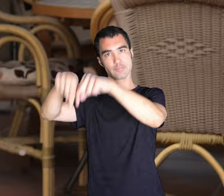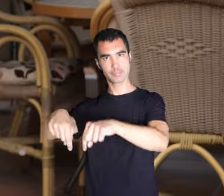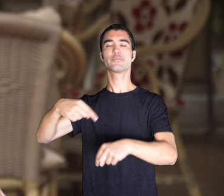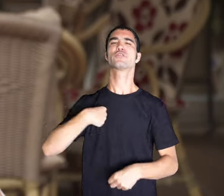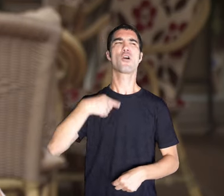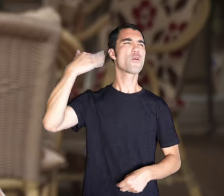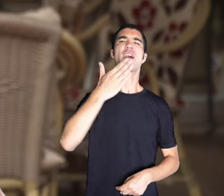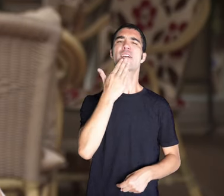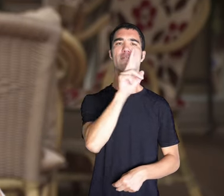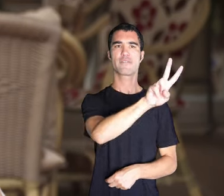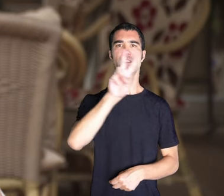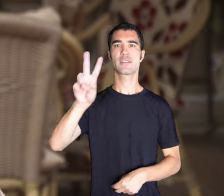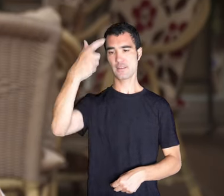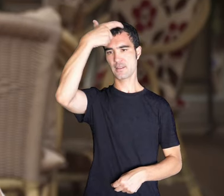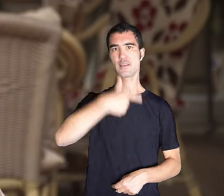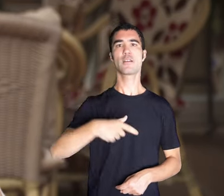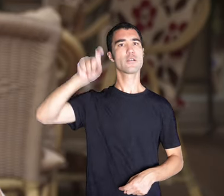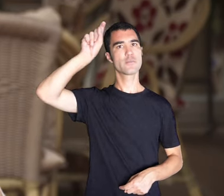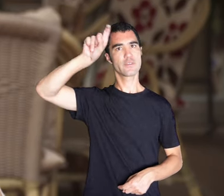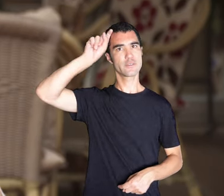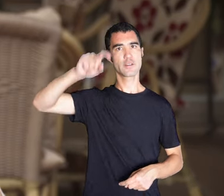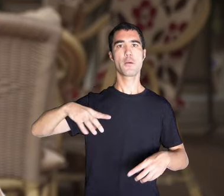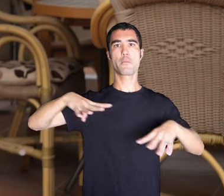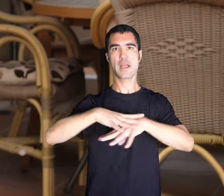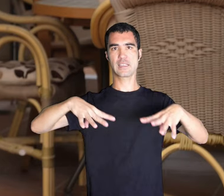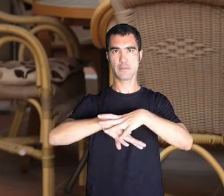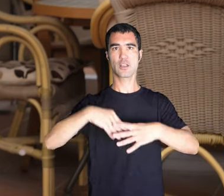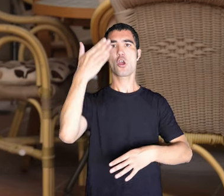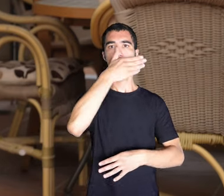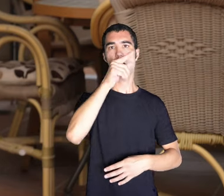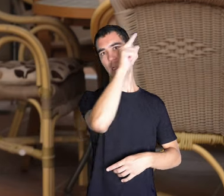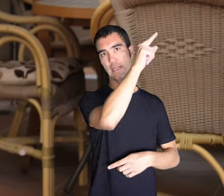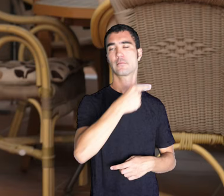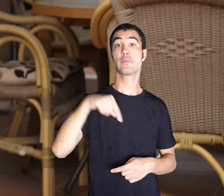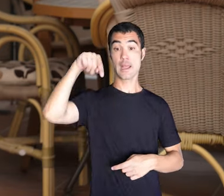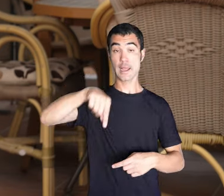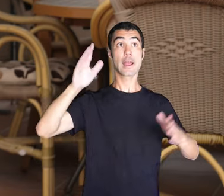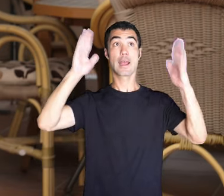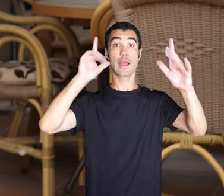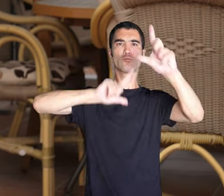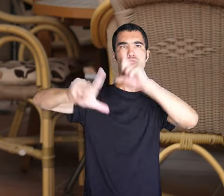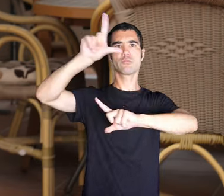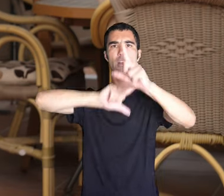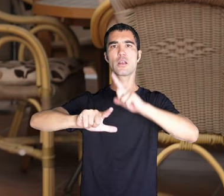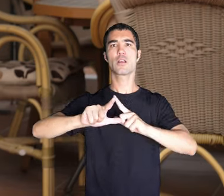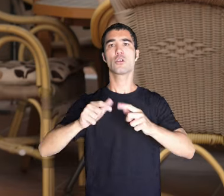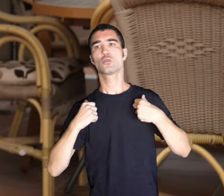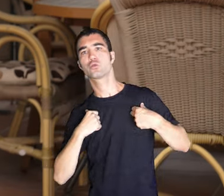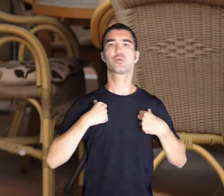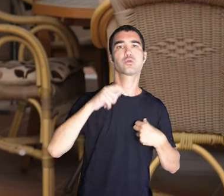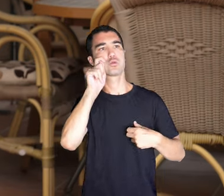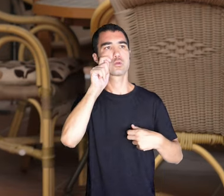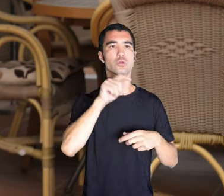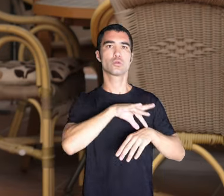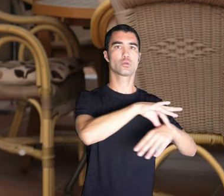años y ya estaba profesora de matemáticas en un colegio. En el viaje había dos excursiones